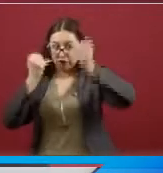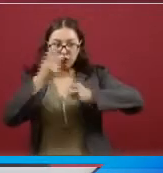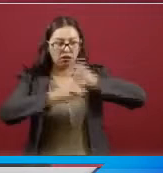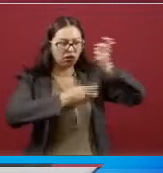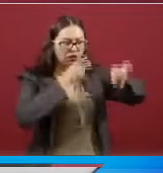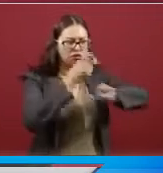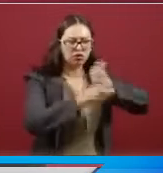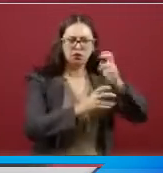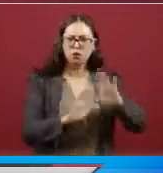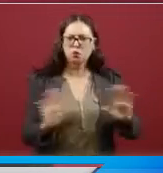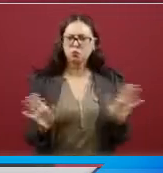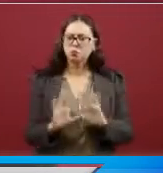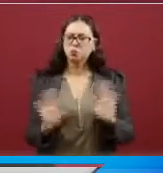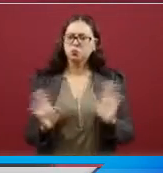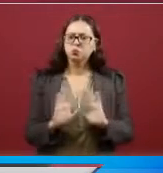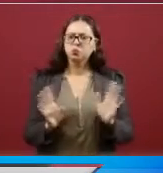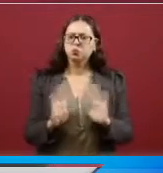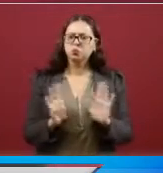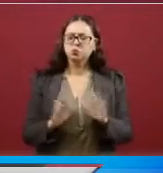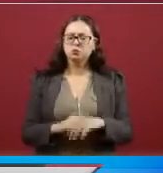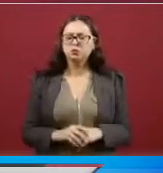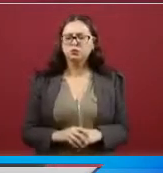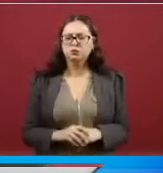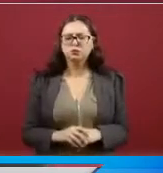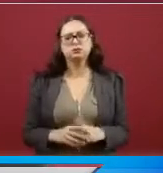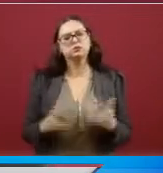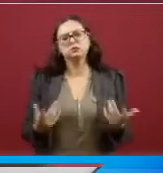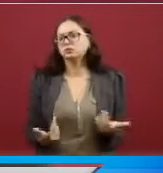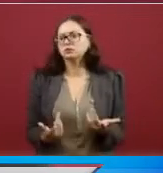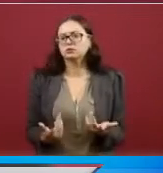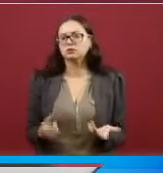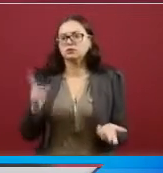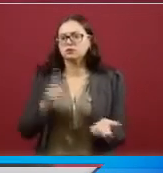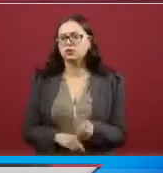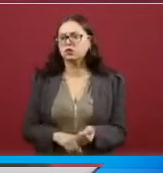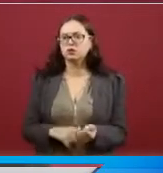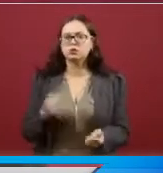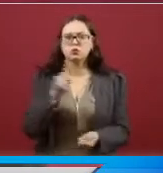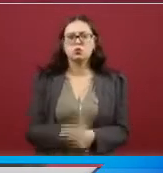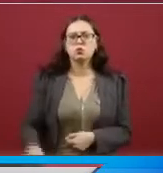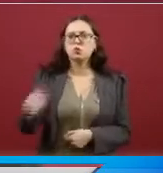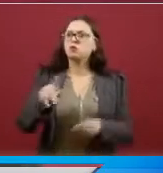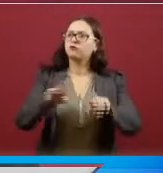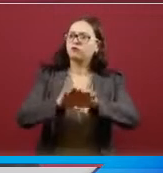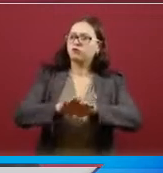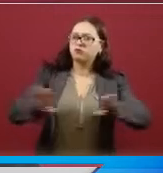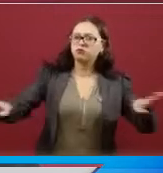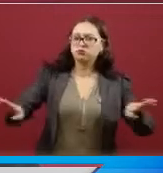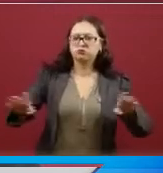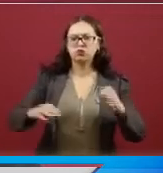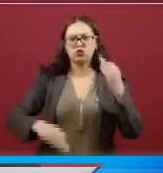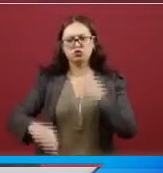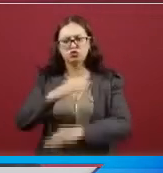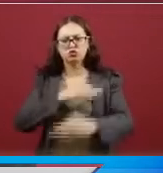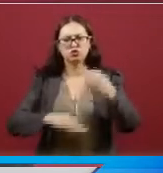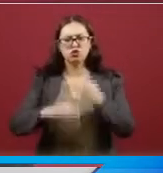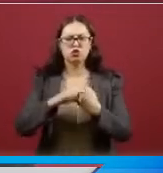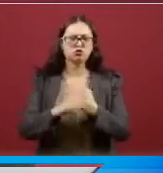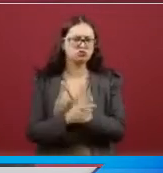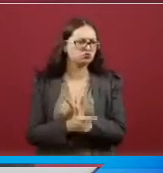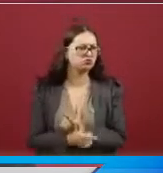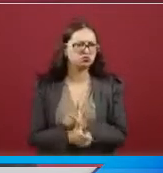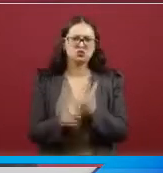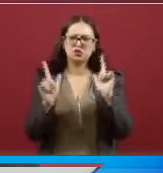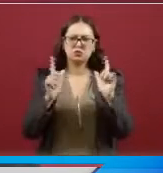le expondrá como prensa conservadora y prensa fifí. Hará uso de su derecho de réplica. Se respetará la libertad de expresión de la prensa fifí con